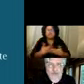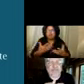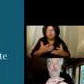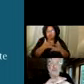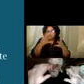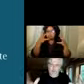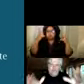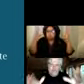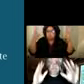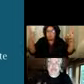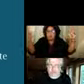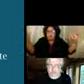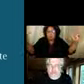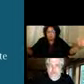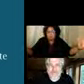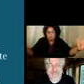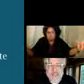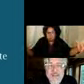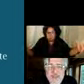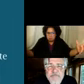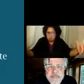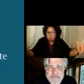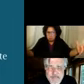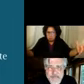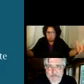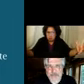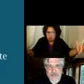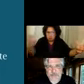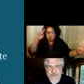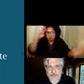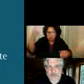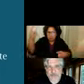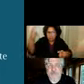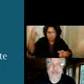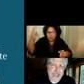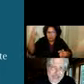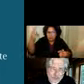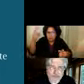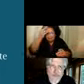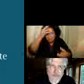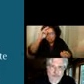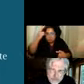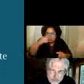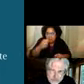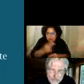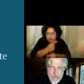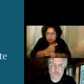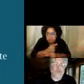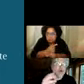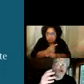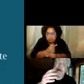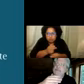Hay tanta, tantísima, tantísima información